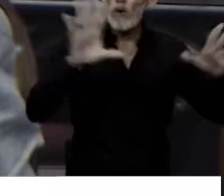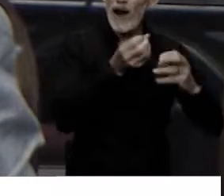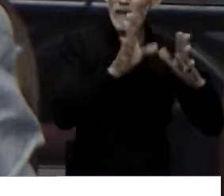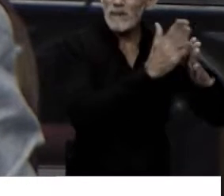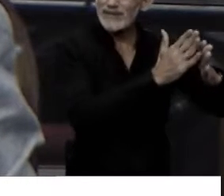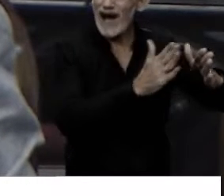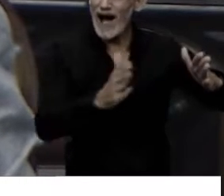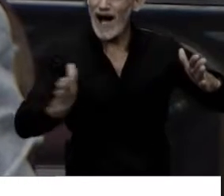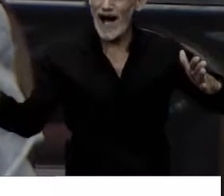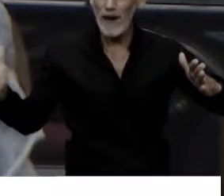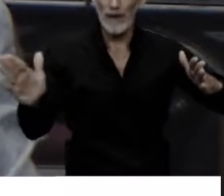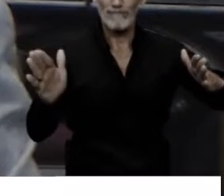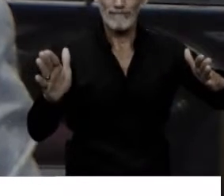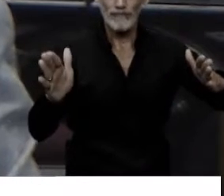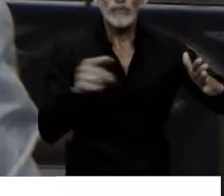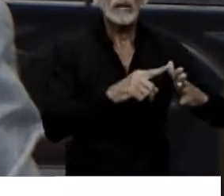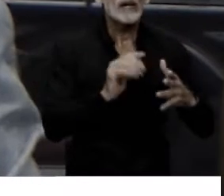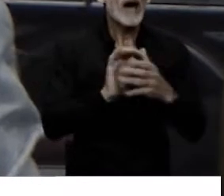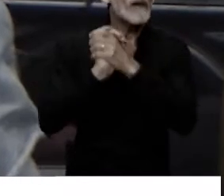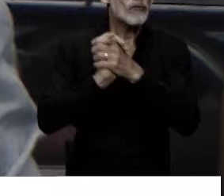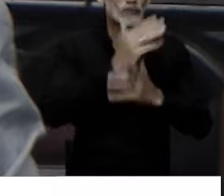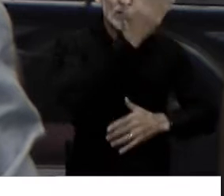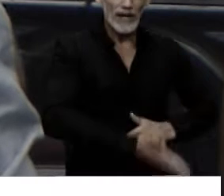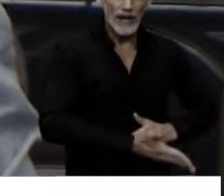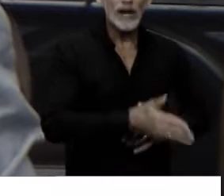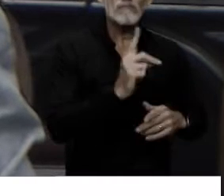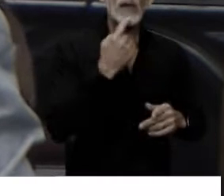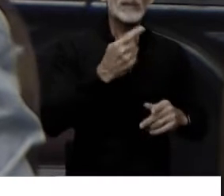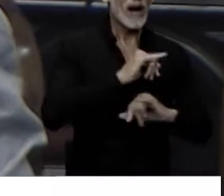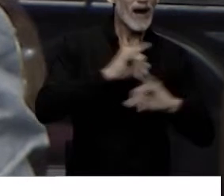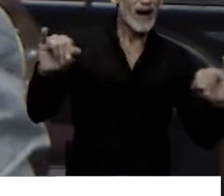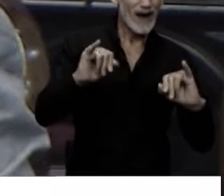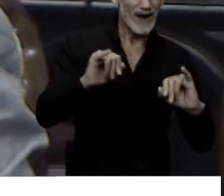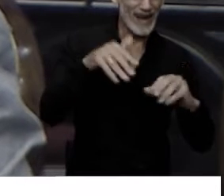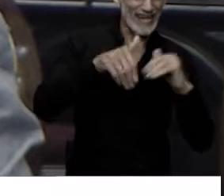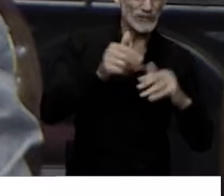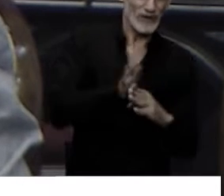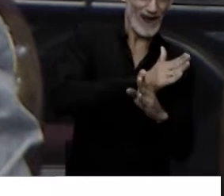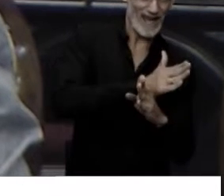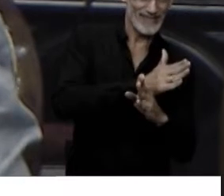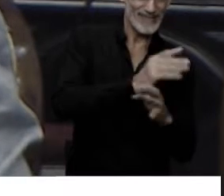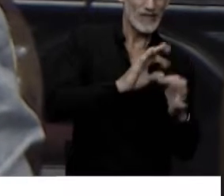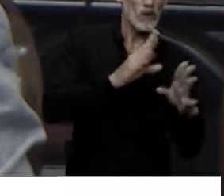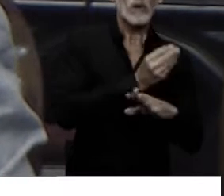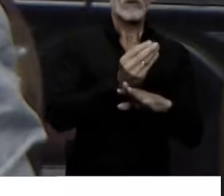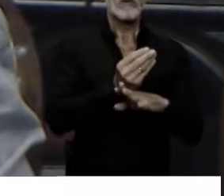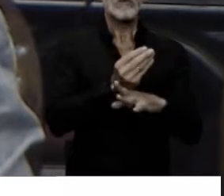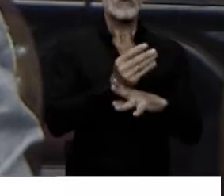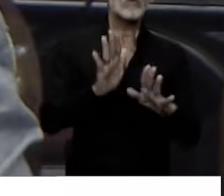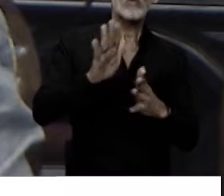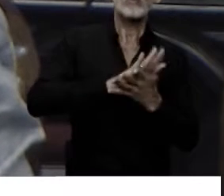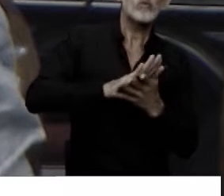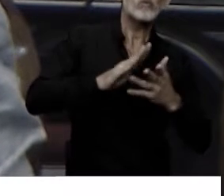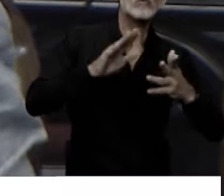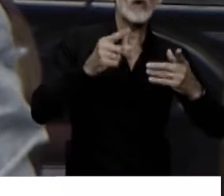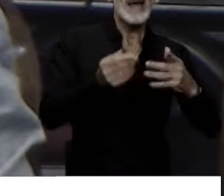democracia y que Raúl Alfonsín decía en su campaña electoral que no era una salida electoral esto,